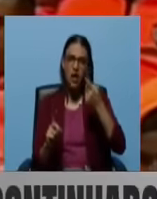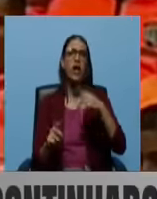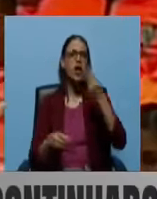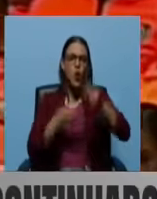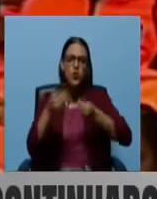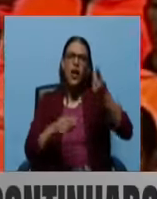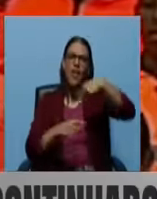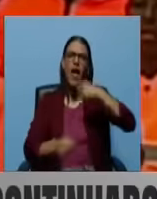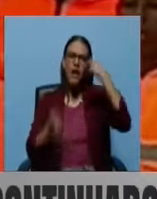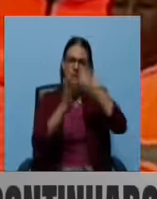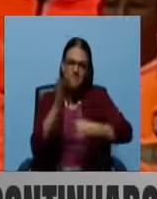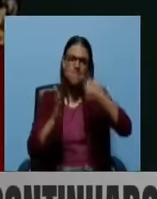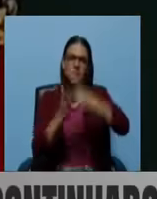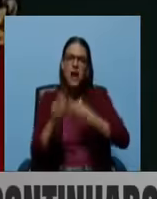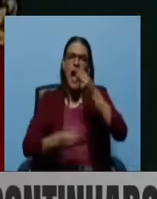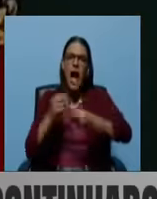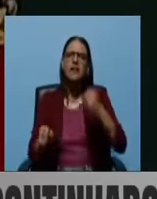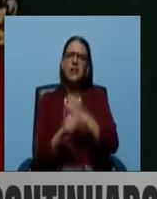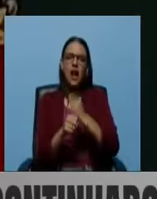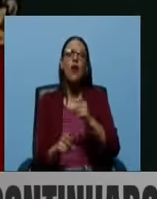ustedes están haciendo.